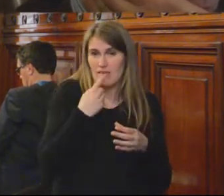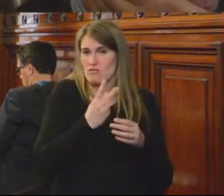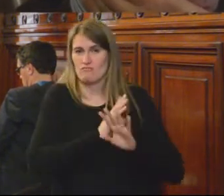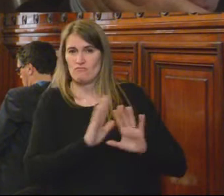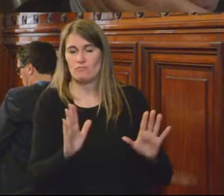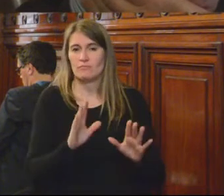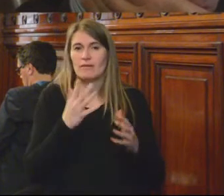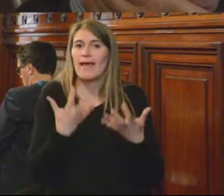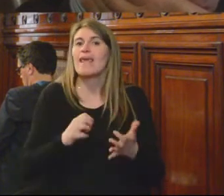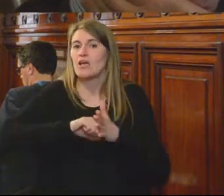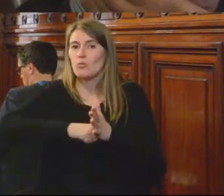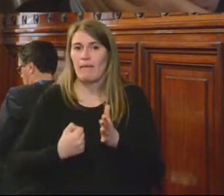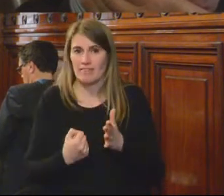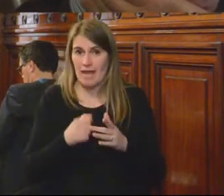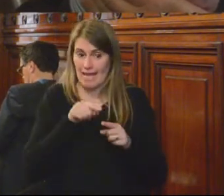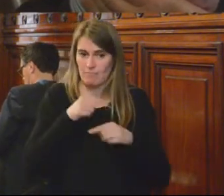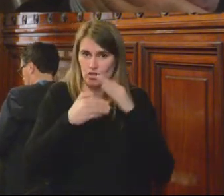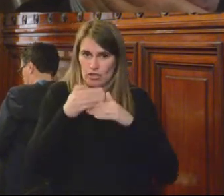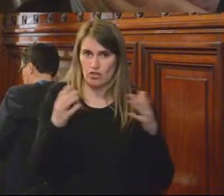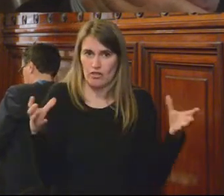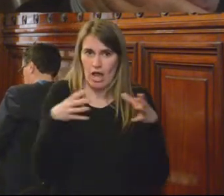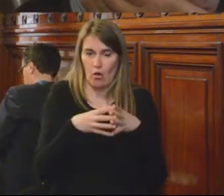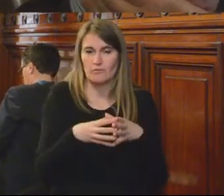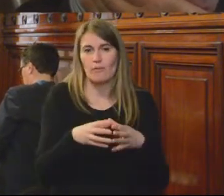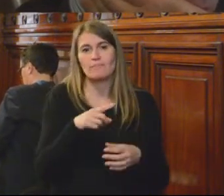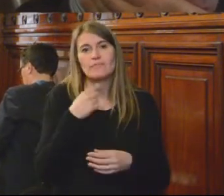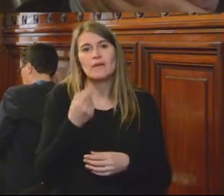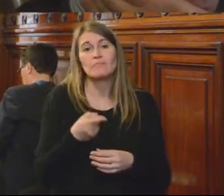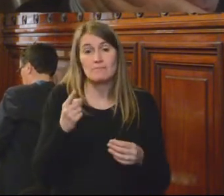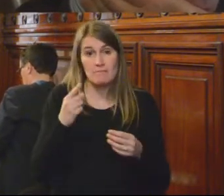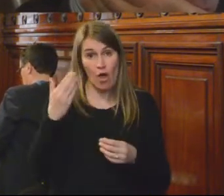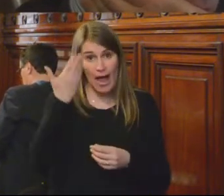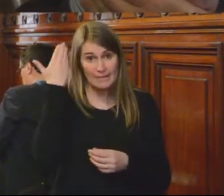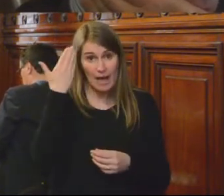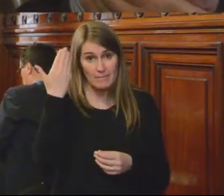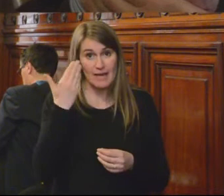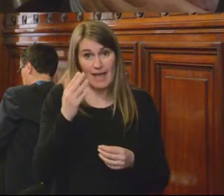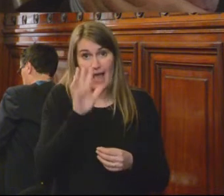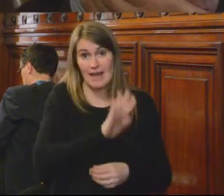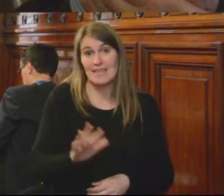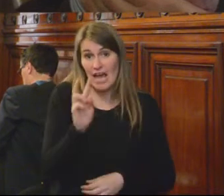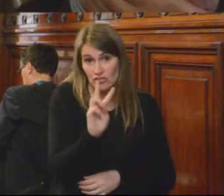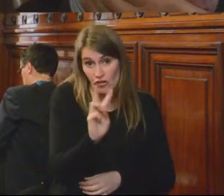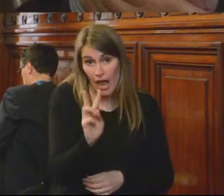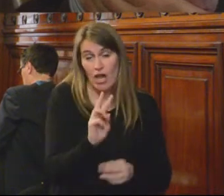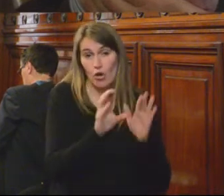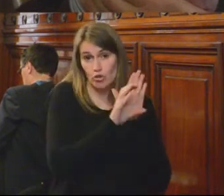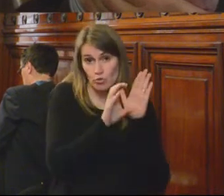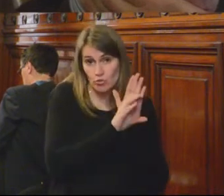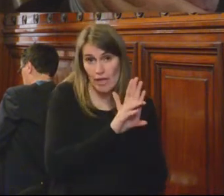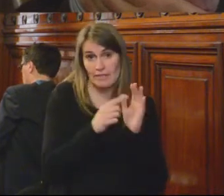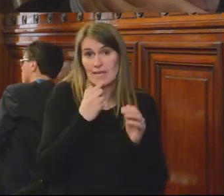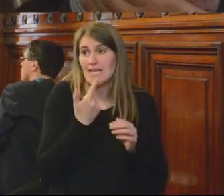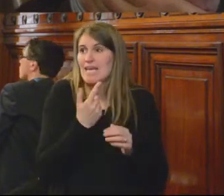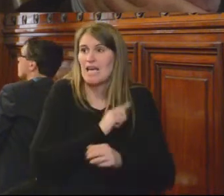de este proceso. Ahora bien, a partir de la instalación de la Asamblea Nacional Constituyente, se ha convertido en un poder fraudulento